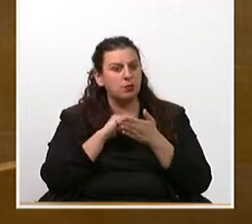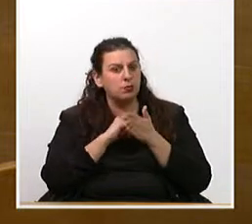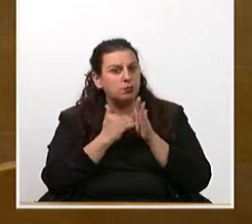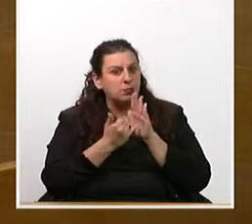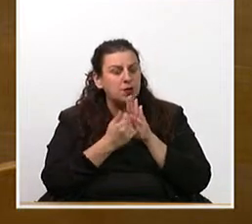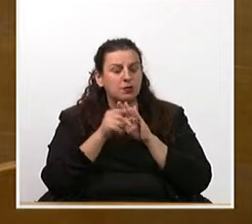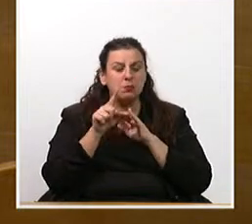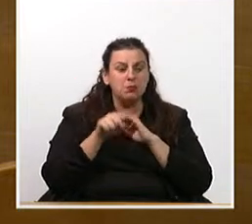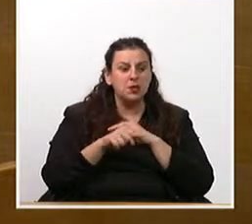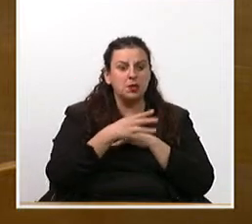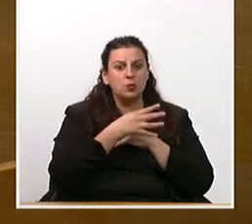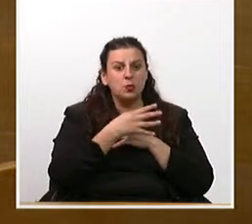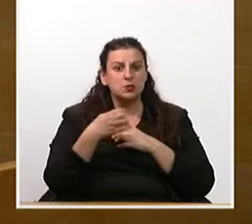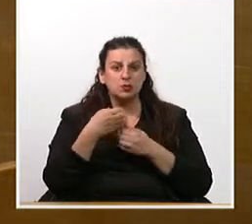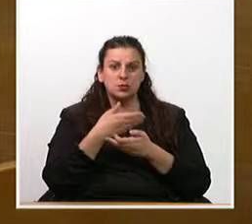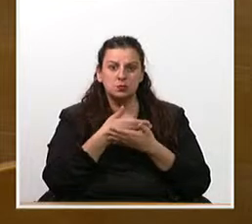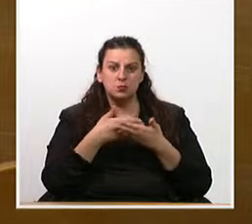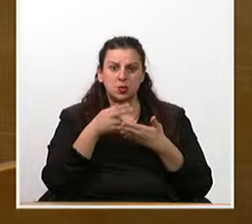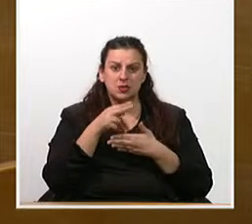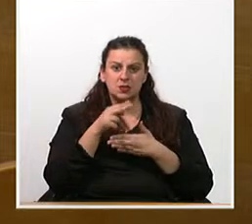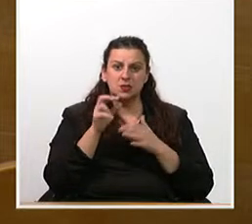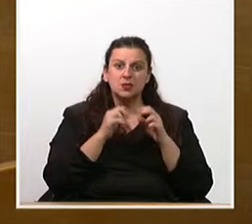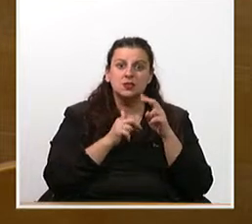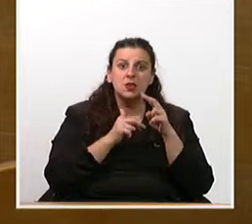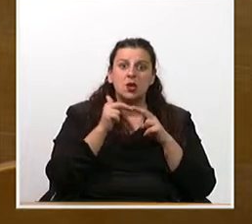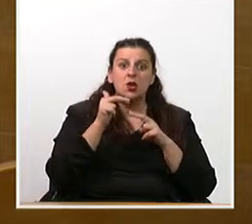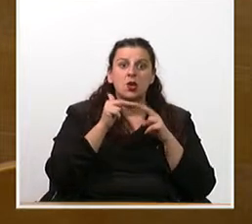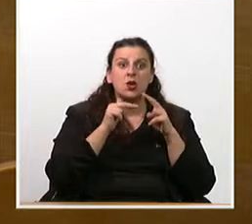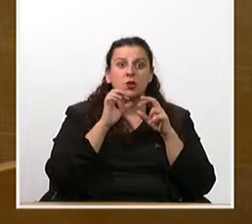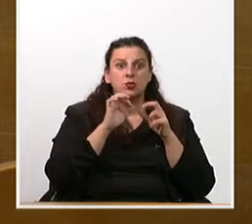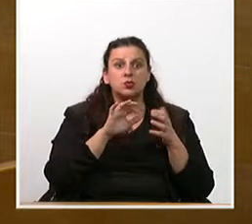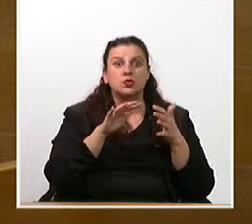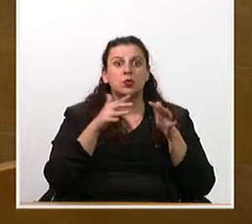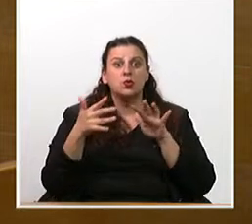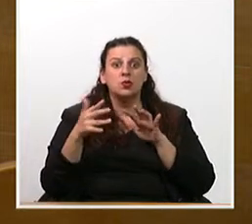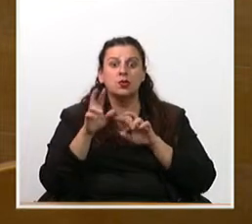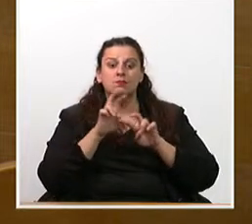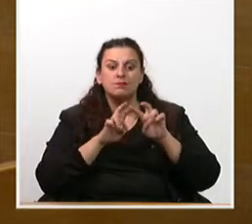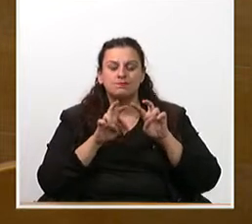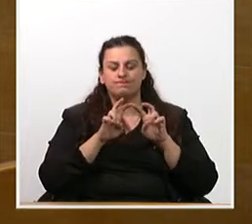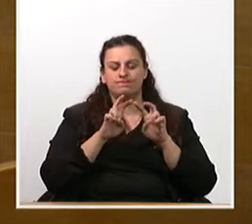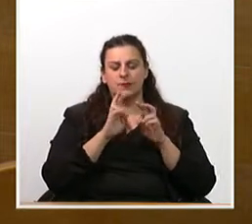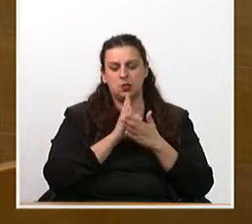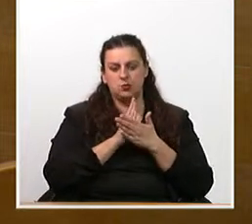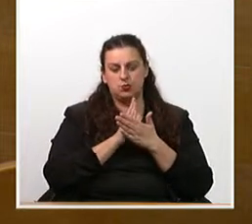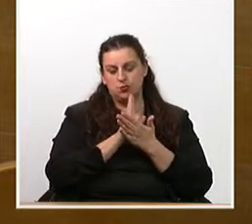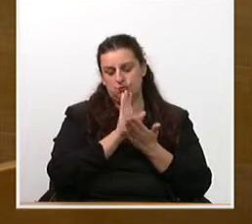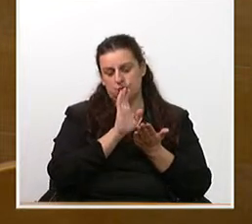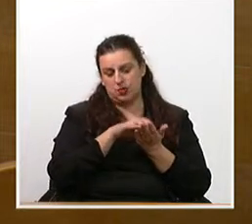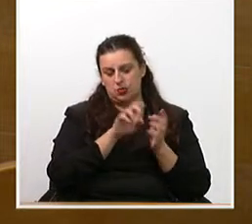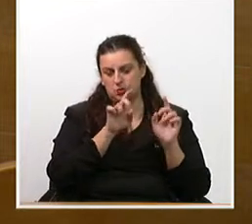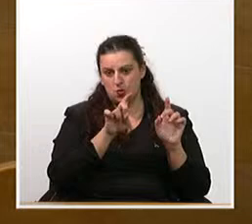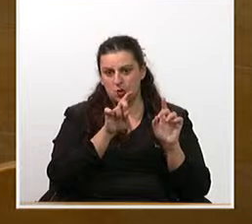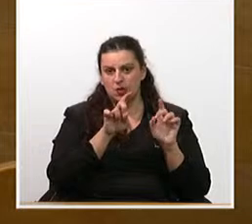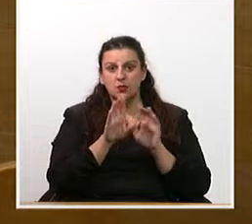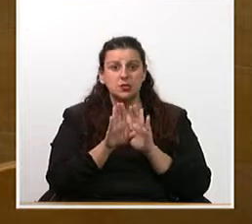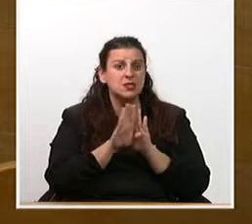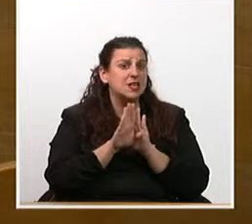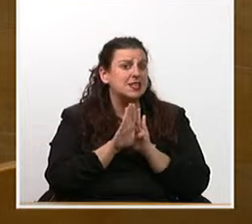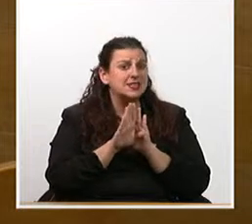uc deos la construc reabilita yar del centres educativ ha de continuar